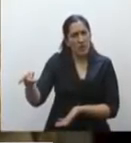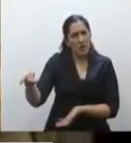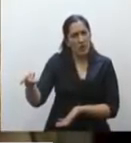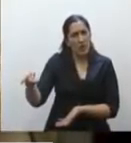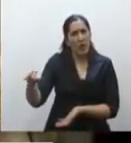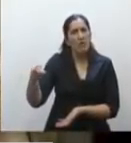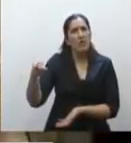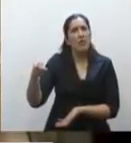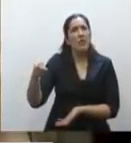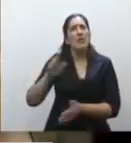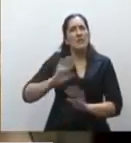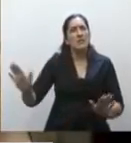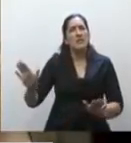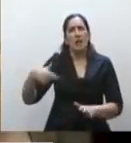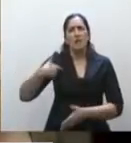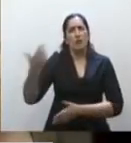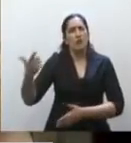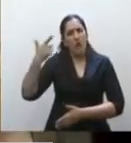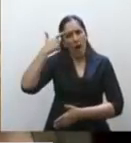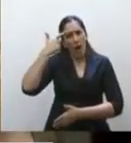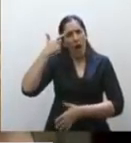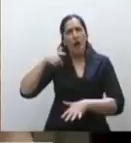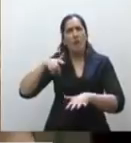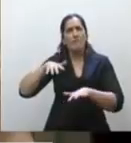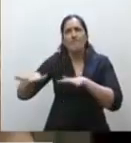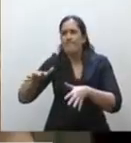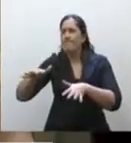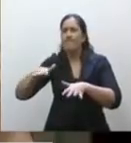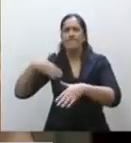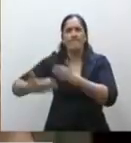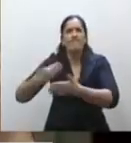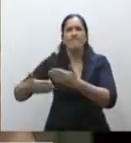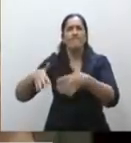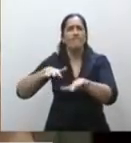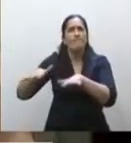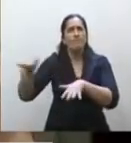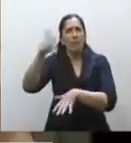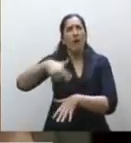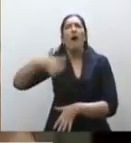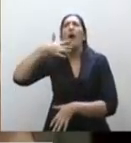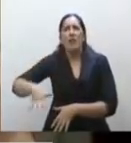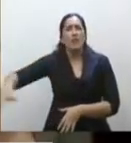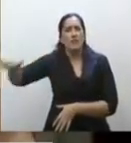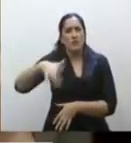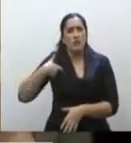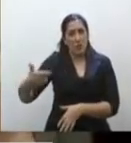ha adquirido este nivel de movilización y de comprensión,